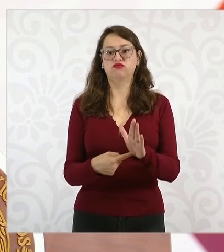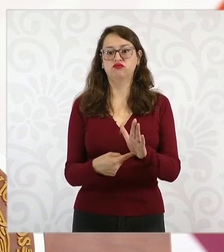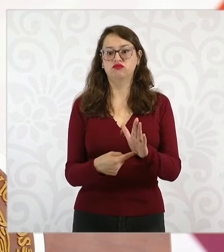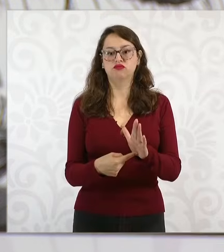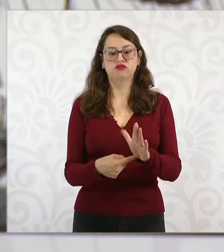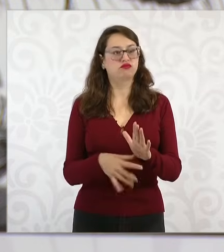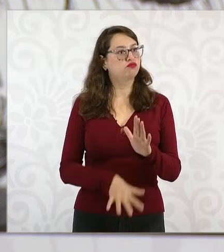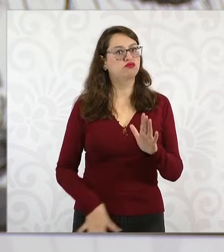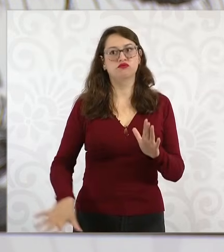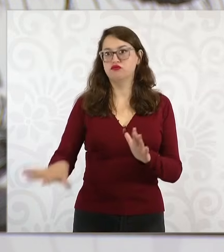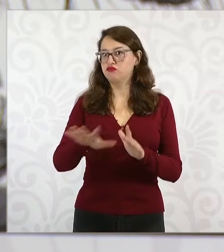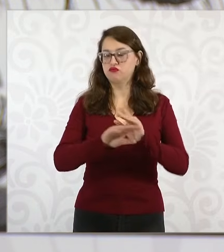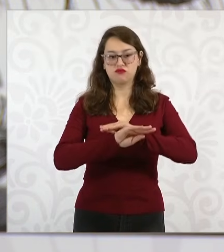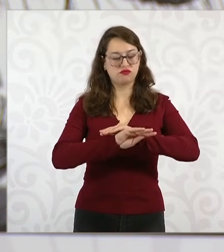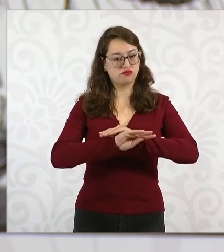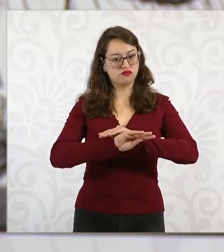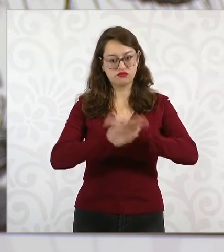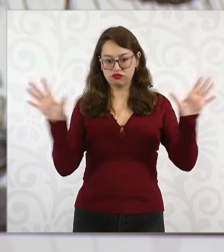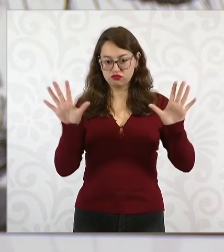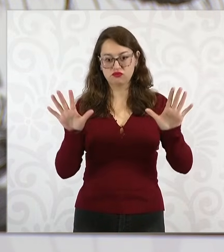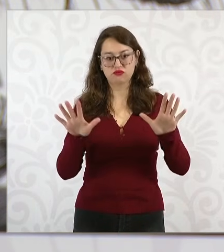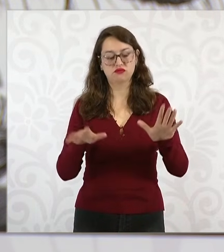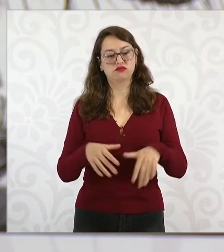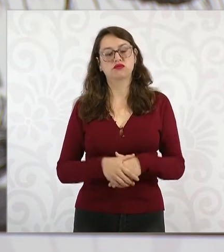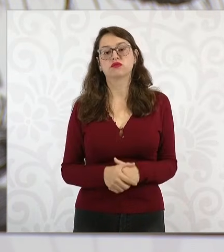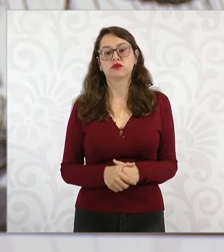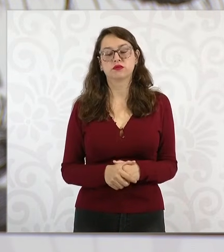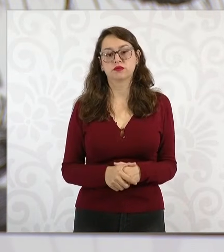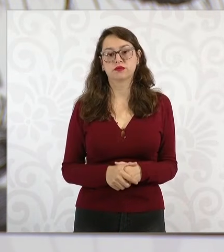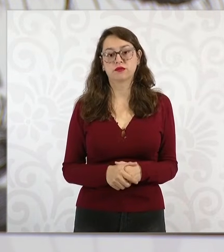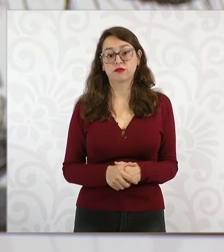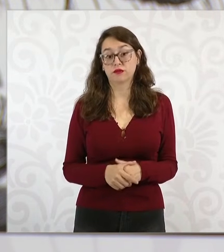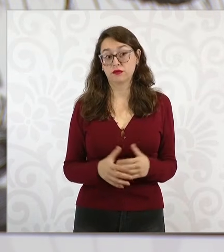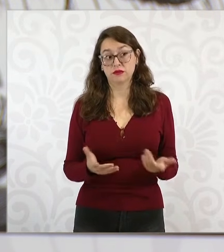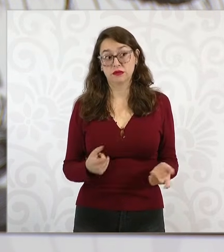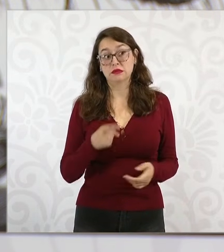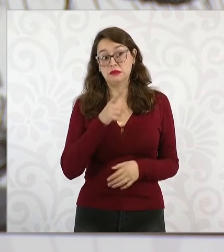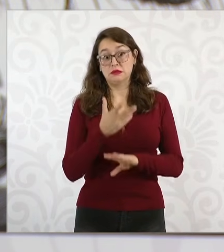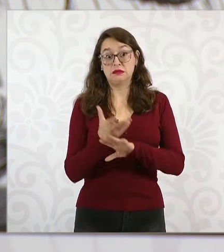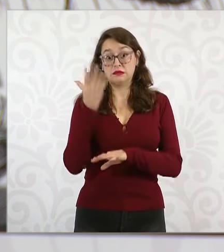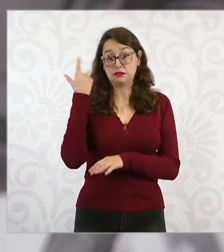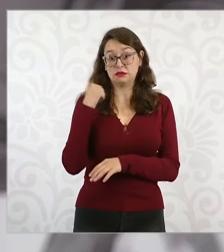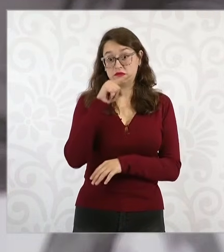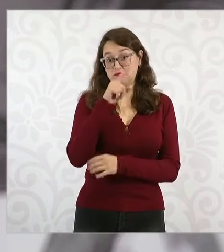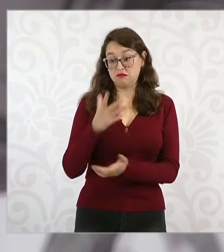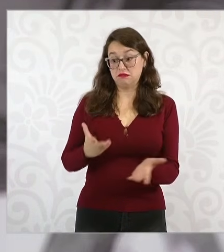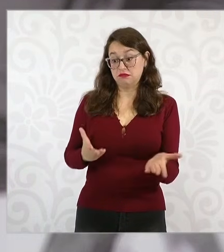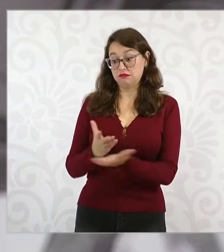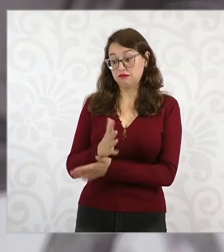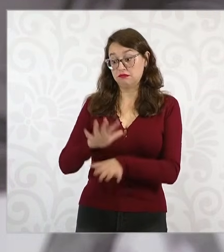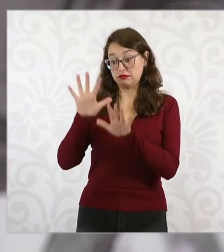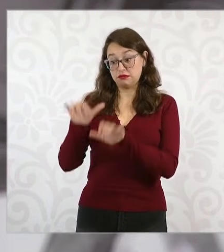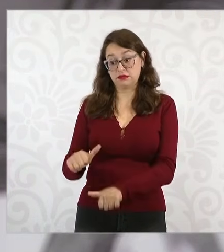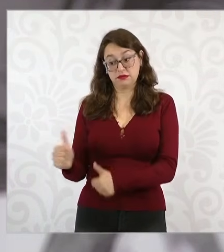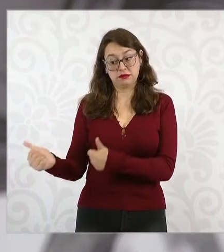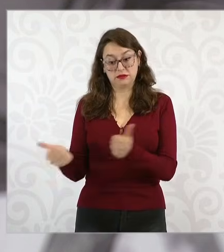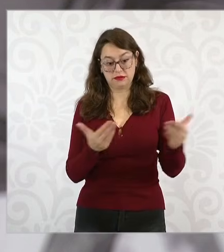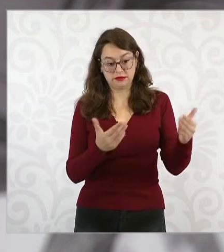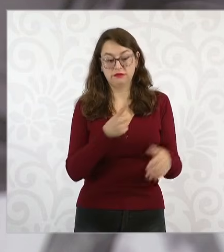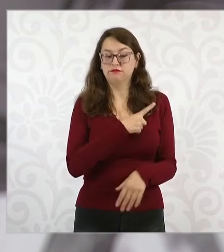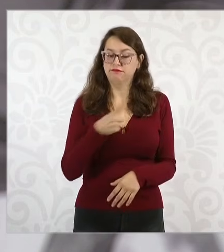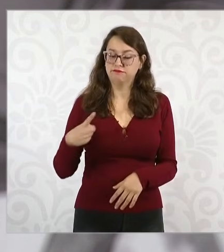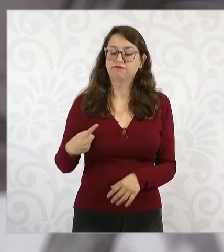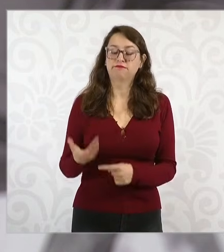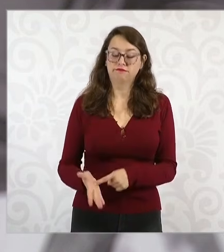a todas y a todos. Entonces, la manera en que se hizo esta detención es muy importante sacarla a la